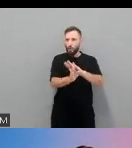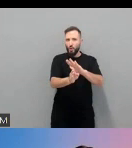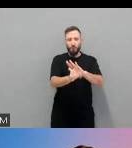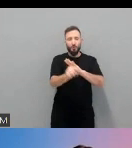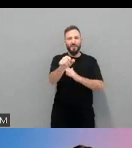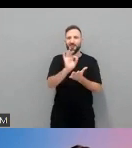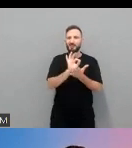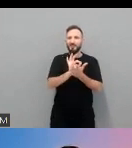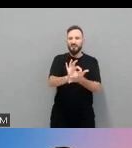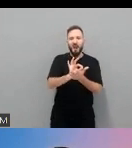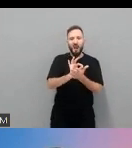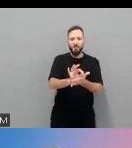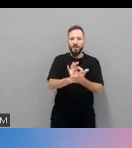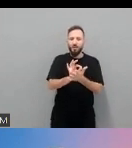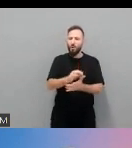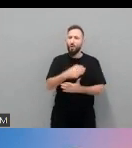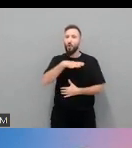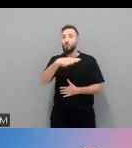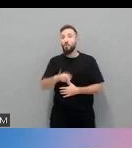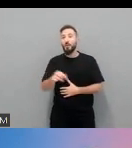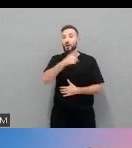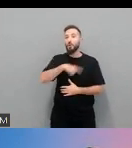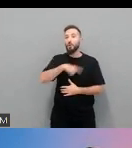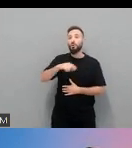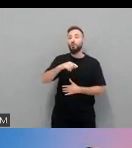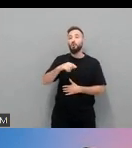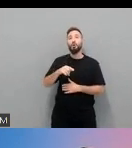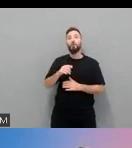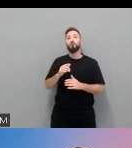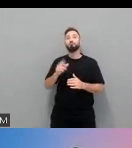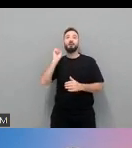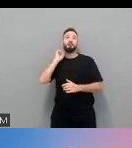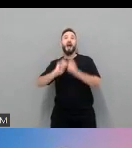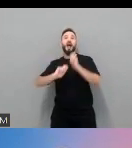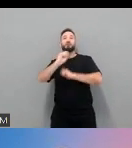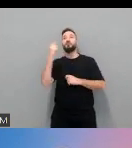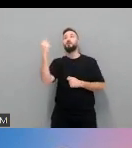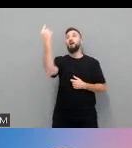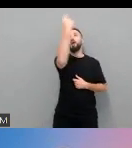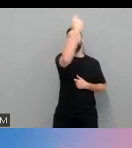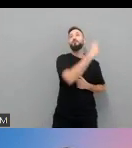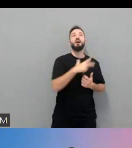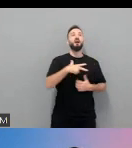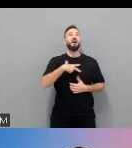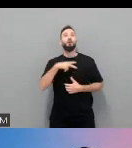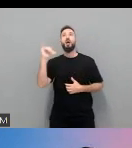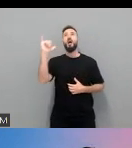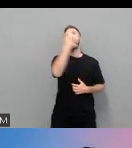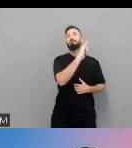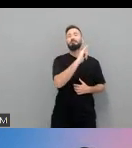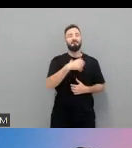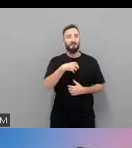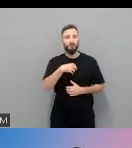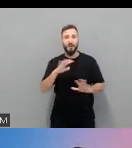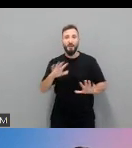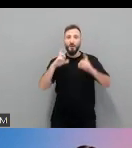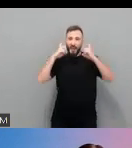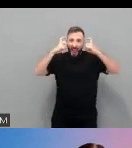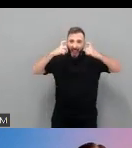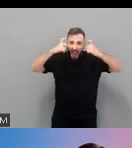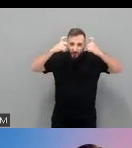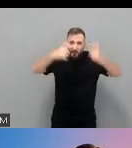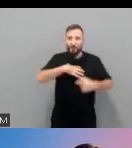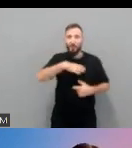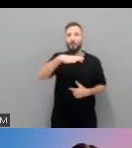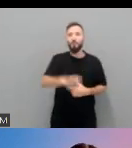que posiblemente no lo podamos tener en cada asociación, pero a lo mejor haciendo un esfuerzo podemos tenerlo en